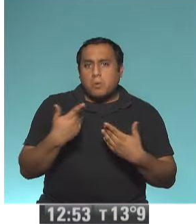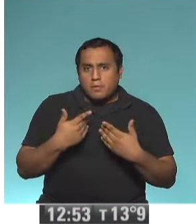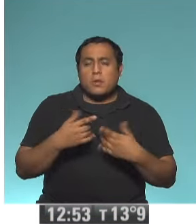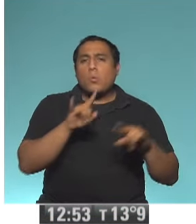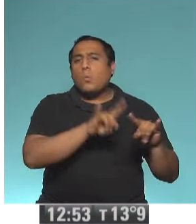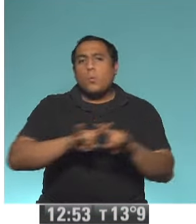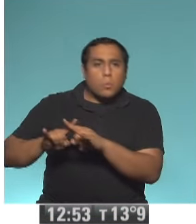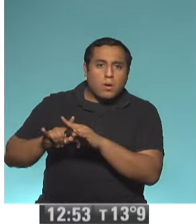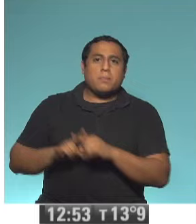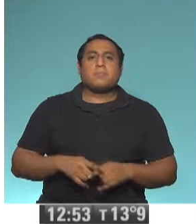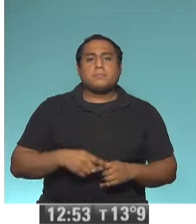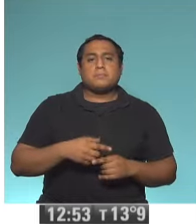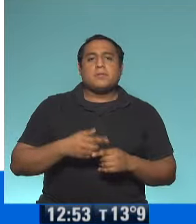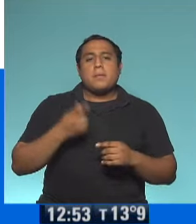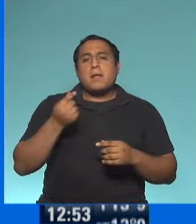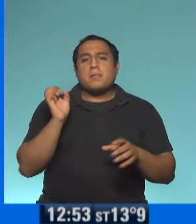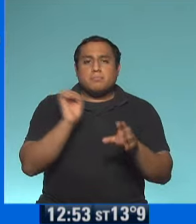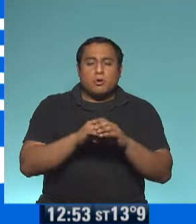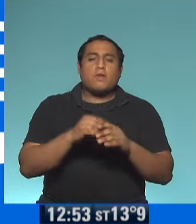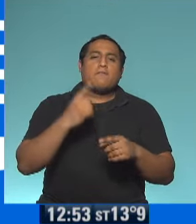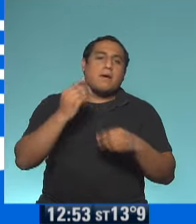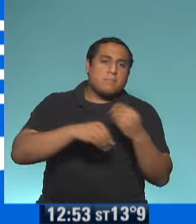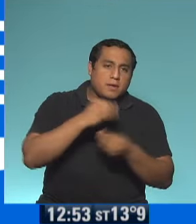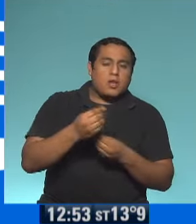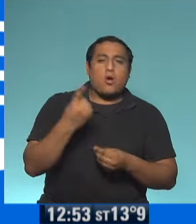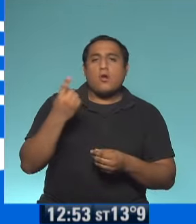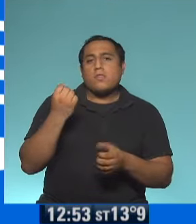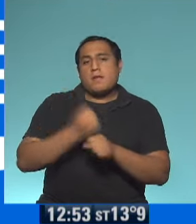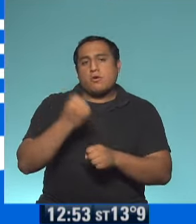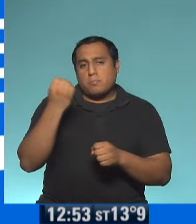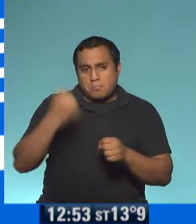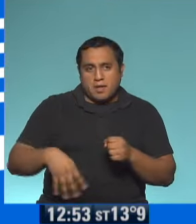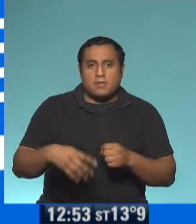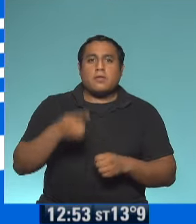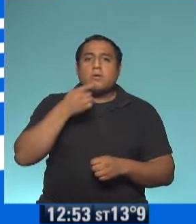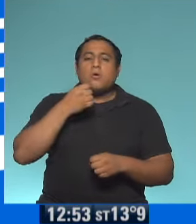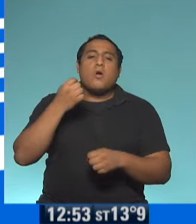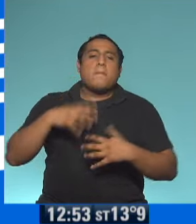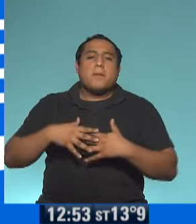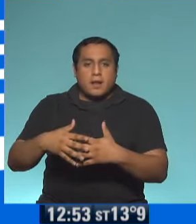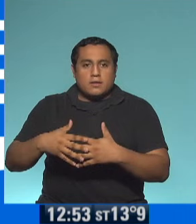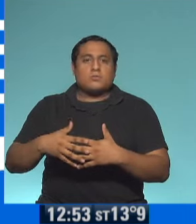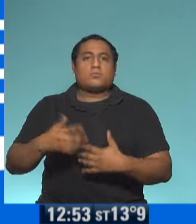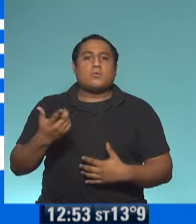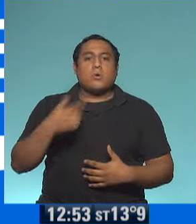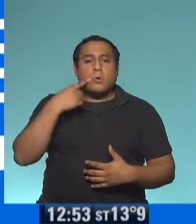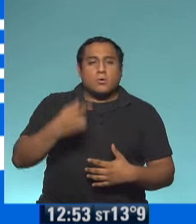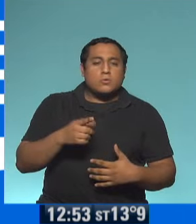web, asignaciones familiares y desempleo, asignaciones por embarazo, prenatal y maternidad, desempleo,